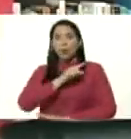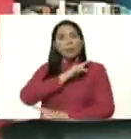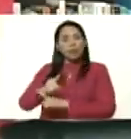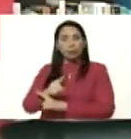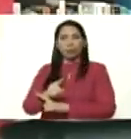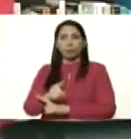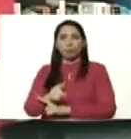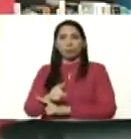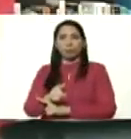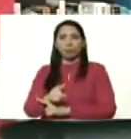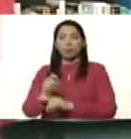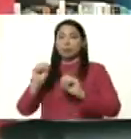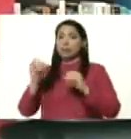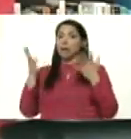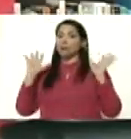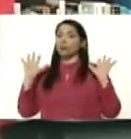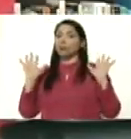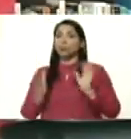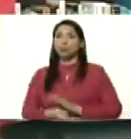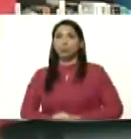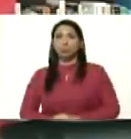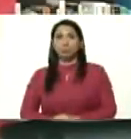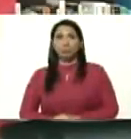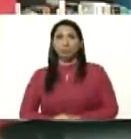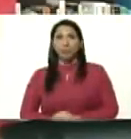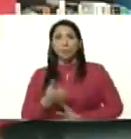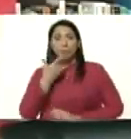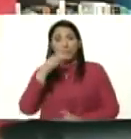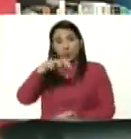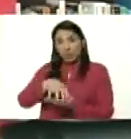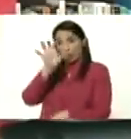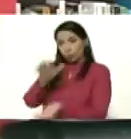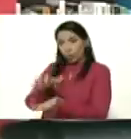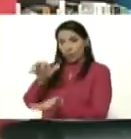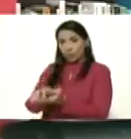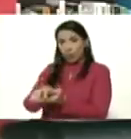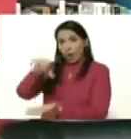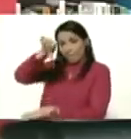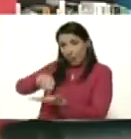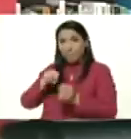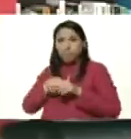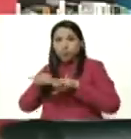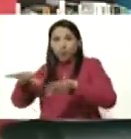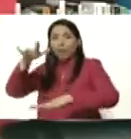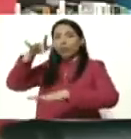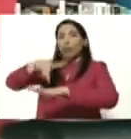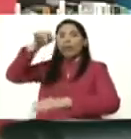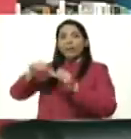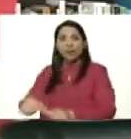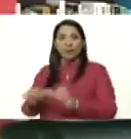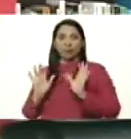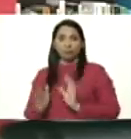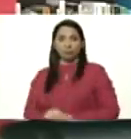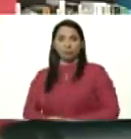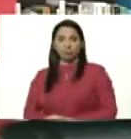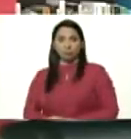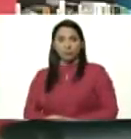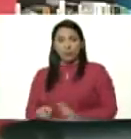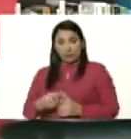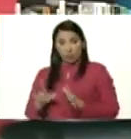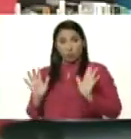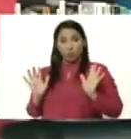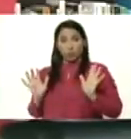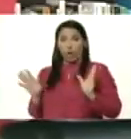obligatoria, salvo en el estado Nueva Esparta por el foco que decreté un toque de queda que,